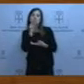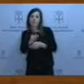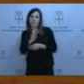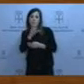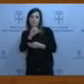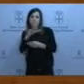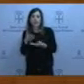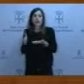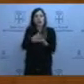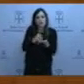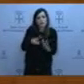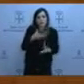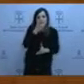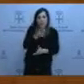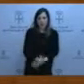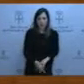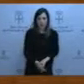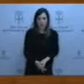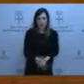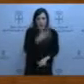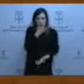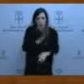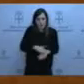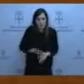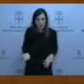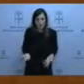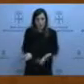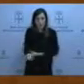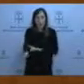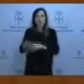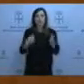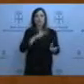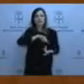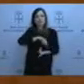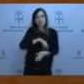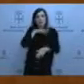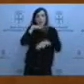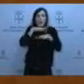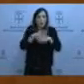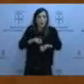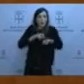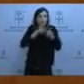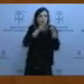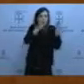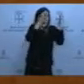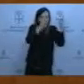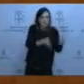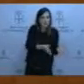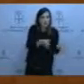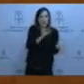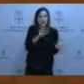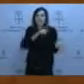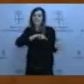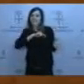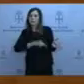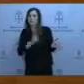¿Y por qué lo va a estar? ¿Por qué les trasladan a ustedes el sentimiento de culpabilidad y no el sentimiento de tener derecho